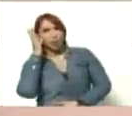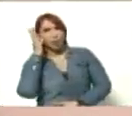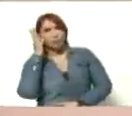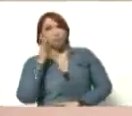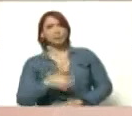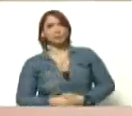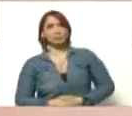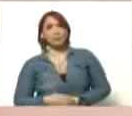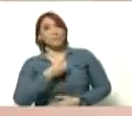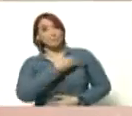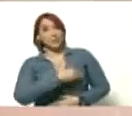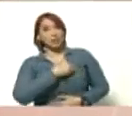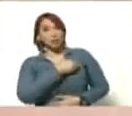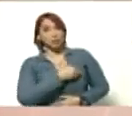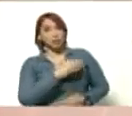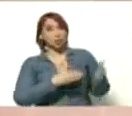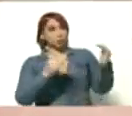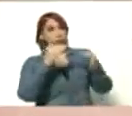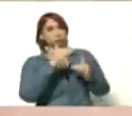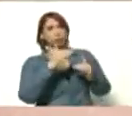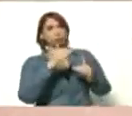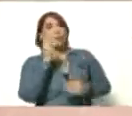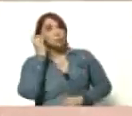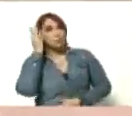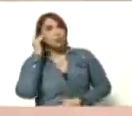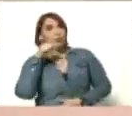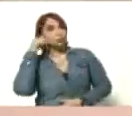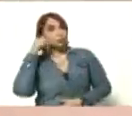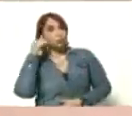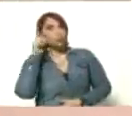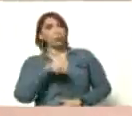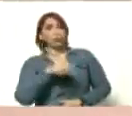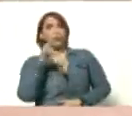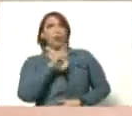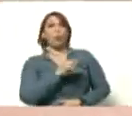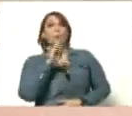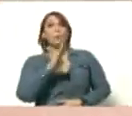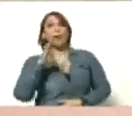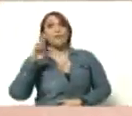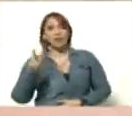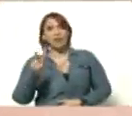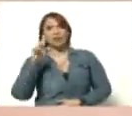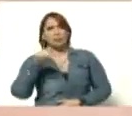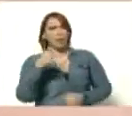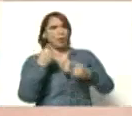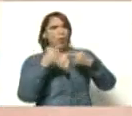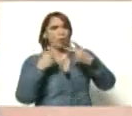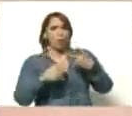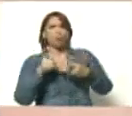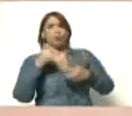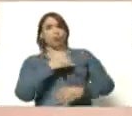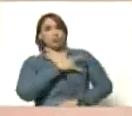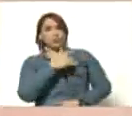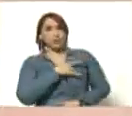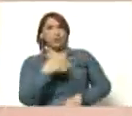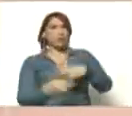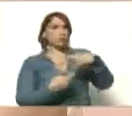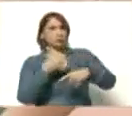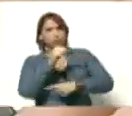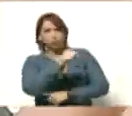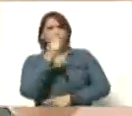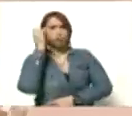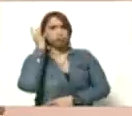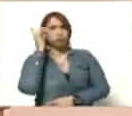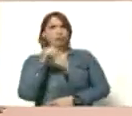la creación de la misión Sucre, la creación de la Universidad Bolivariana de Venezuela, otras universidades también en revolución, así como